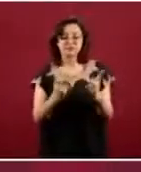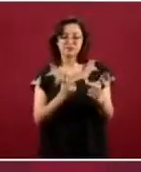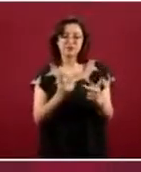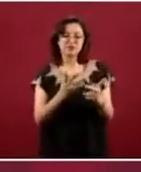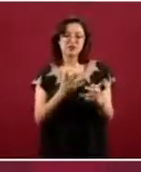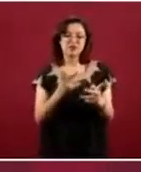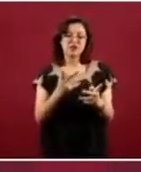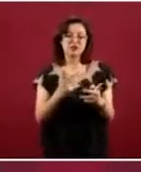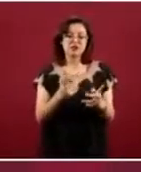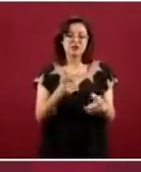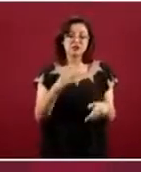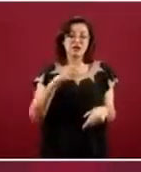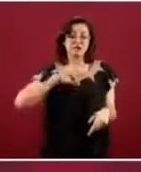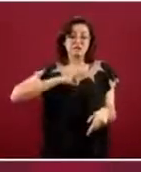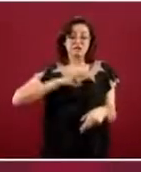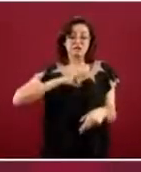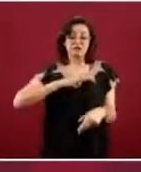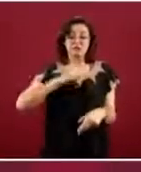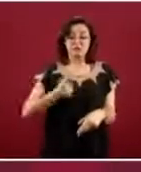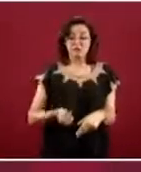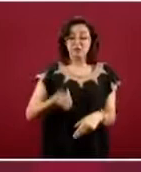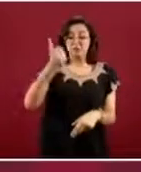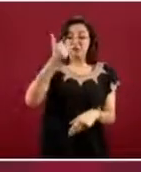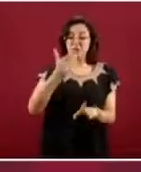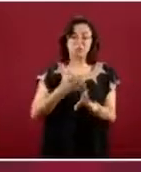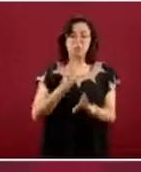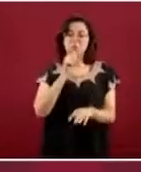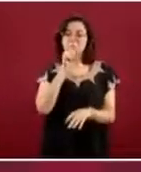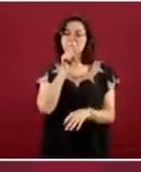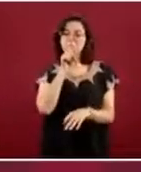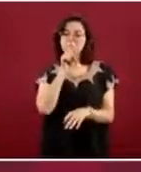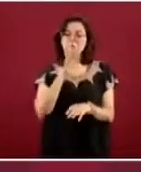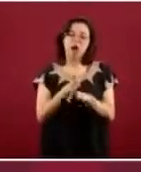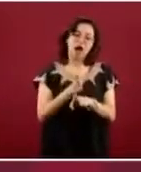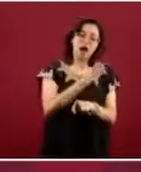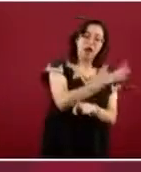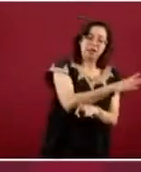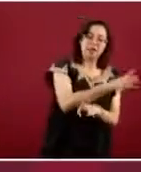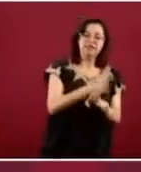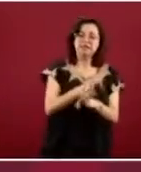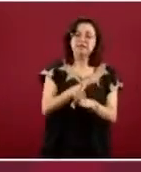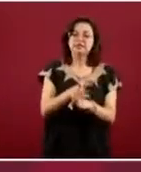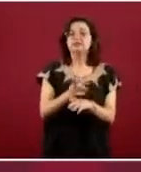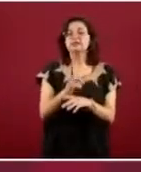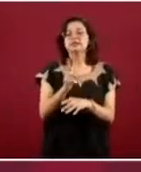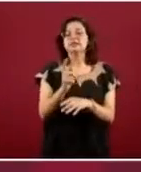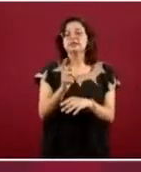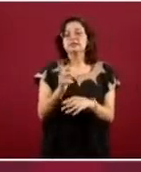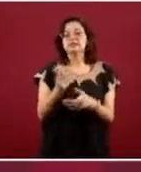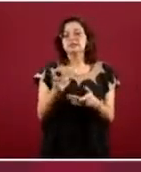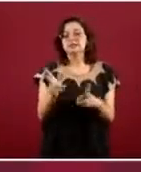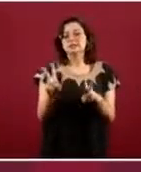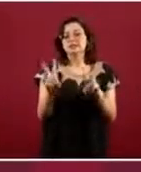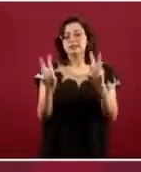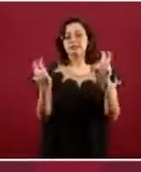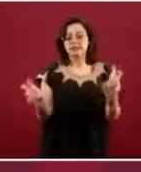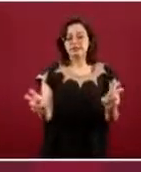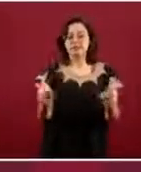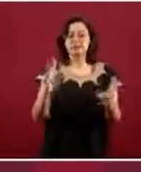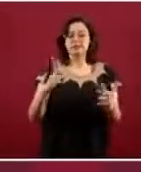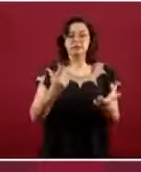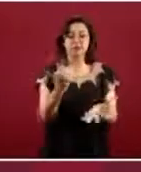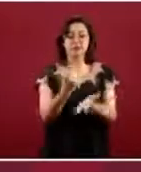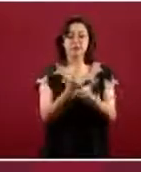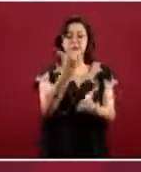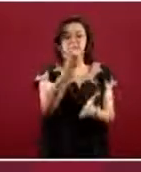incluso de tener el primer caso en México, y que tiene que ver con las modalidades de la reducción de